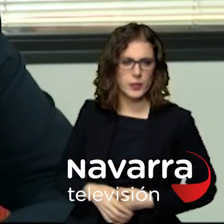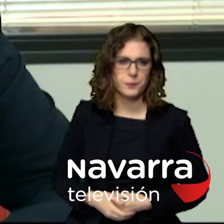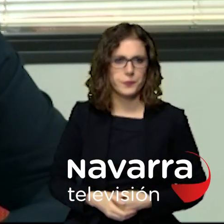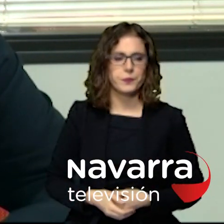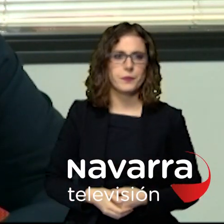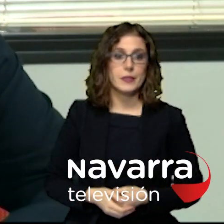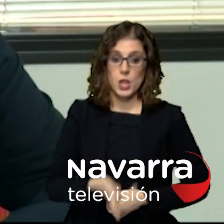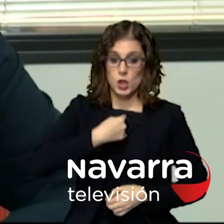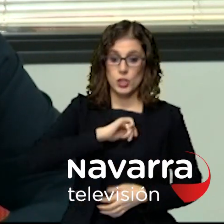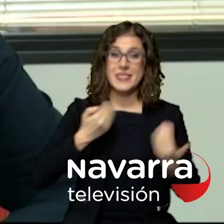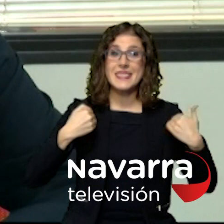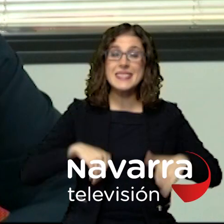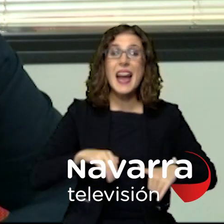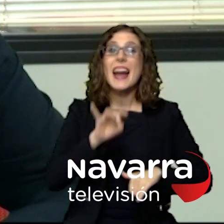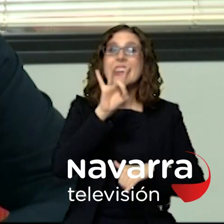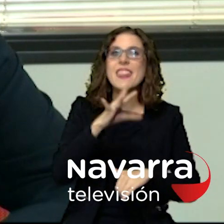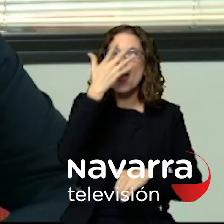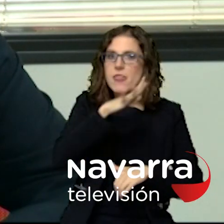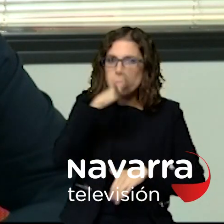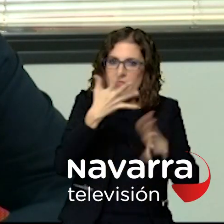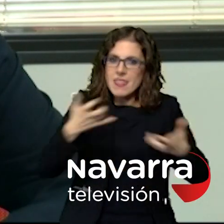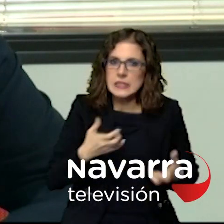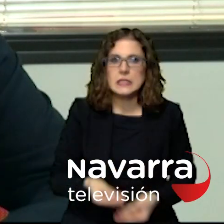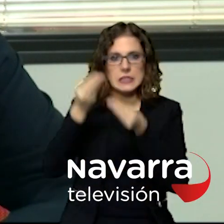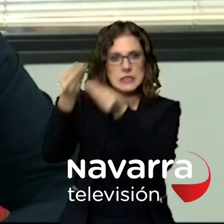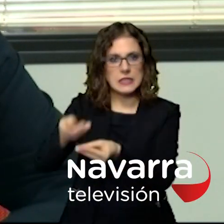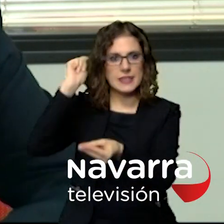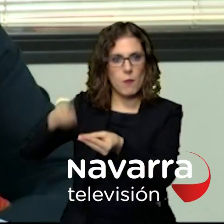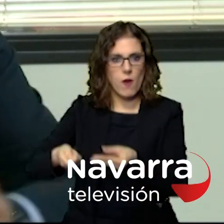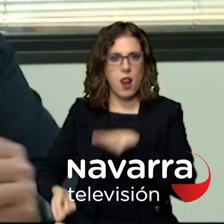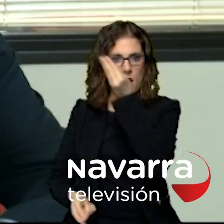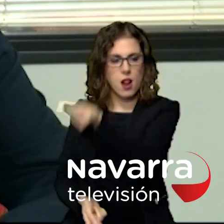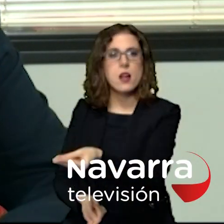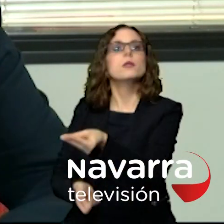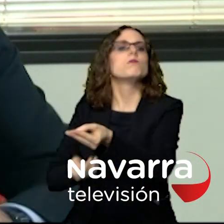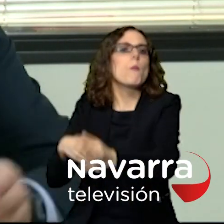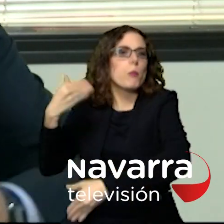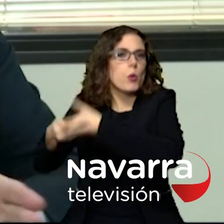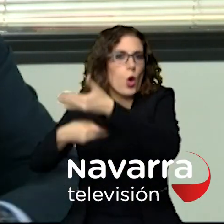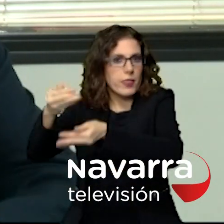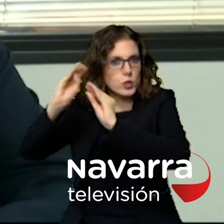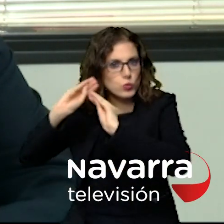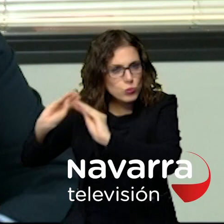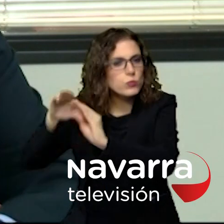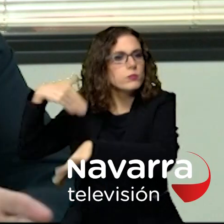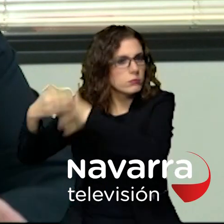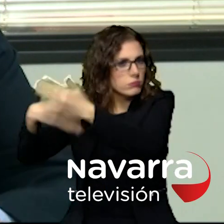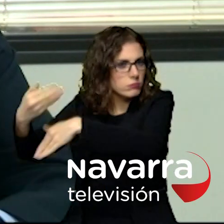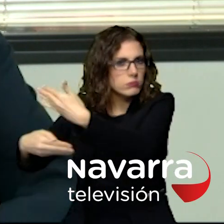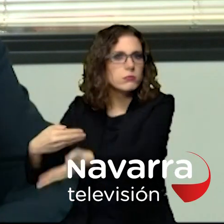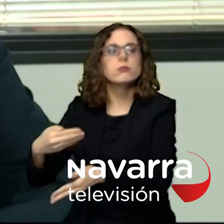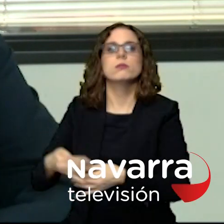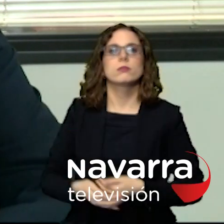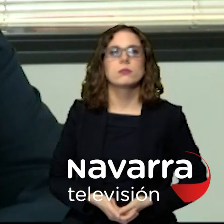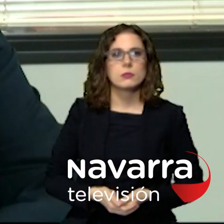Ya hemos presentado 15 demandas ante los tribunales que ya están en los juzgados y se están llevando su